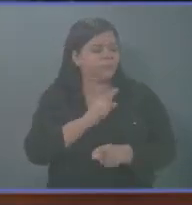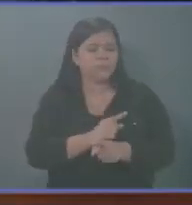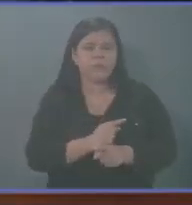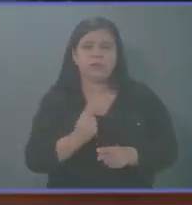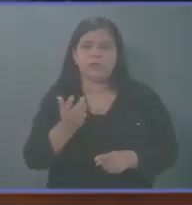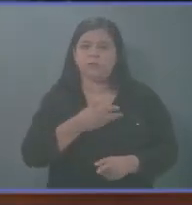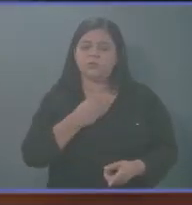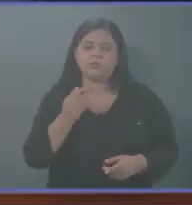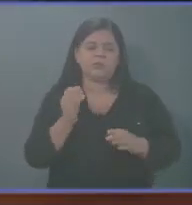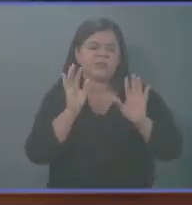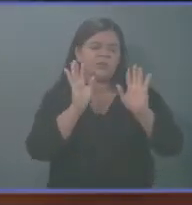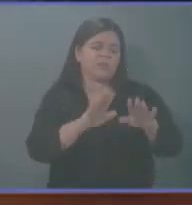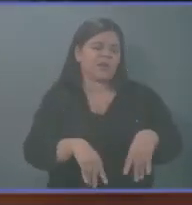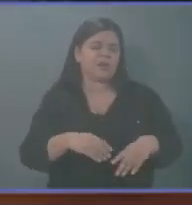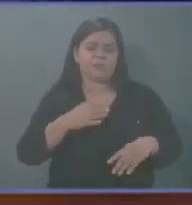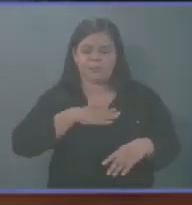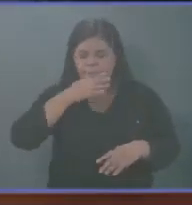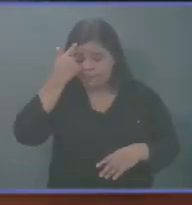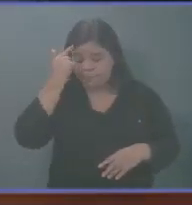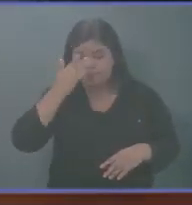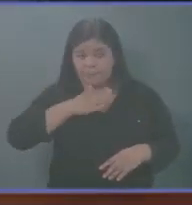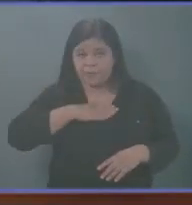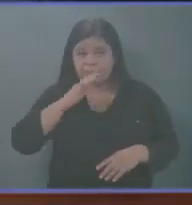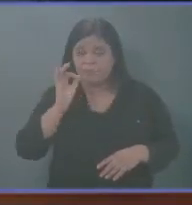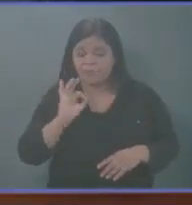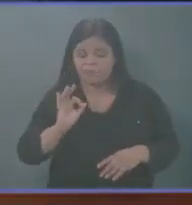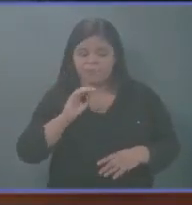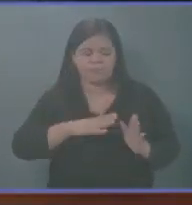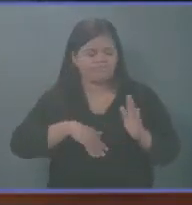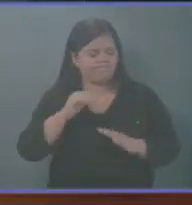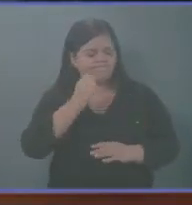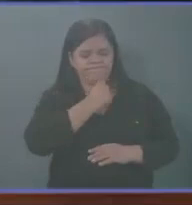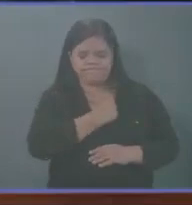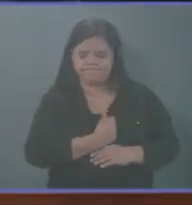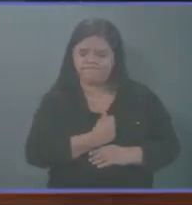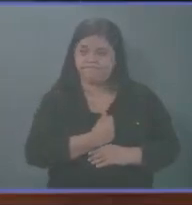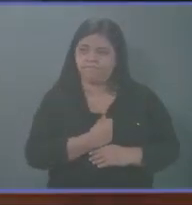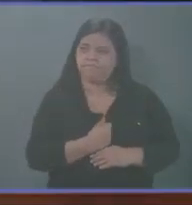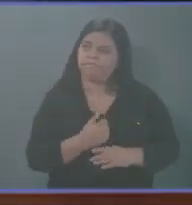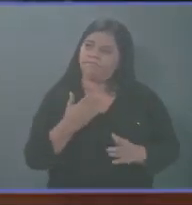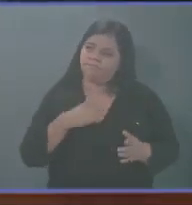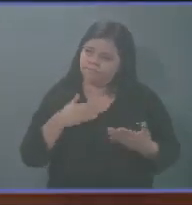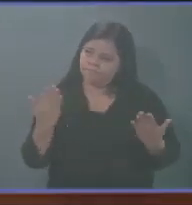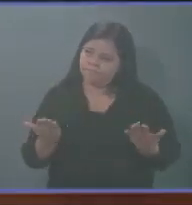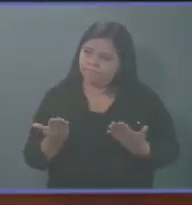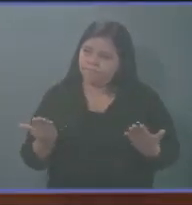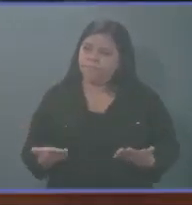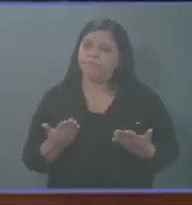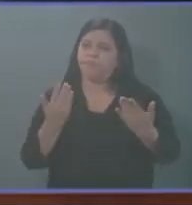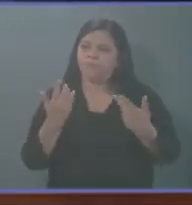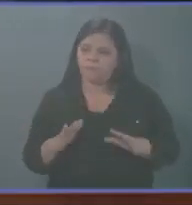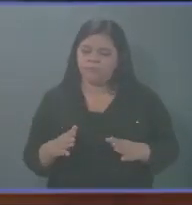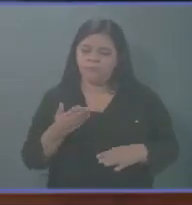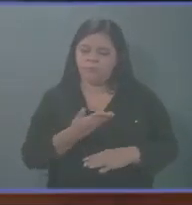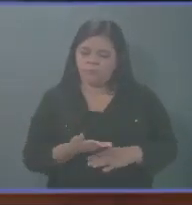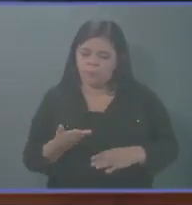desentenderse. Y creo, para mí hubiese sido muy doloroso, y lo hubiera hecho, si aquí hubieran